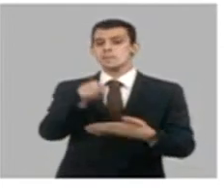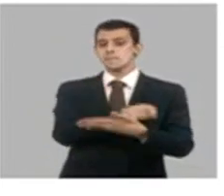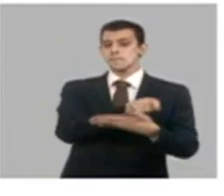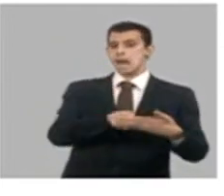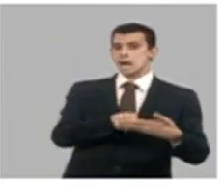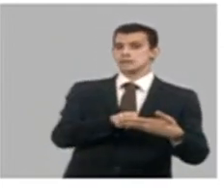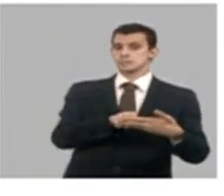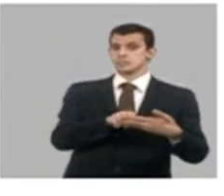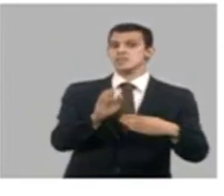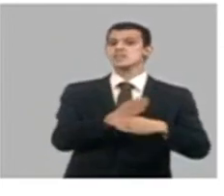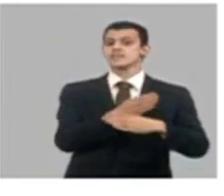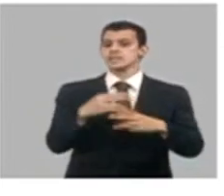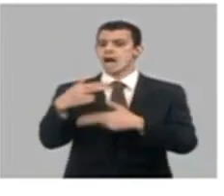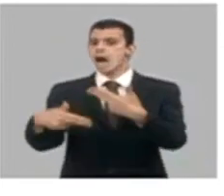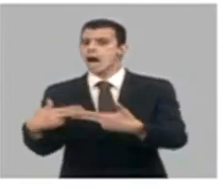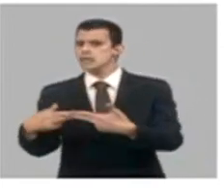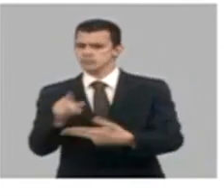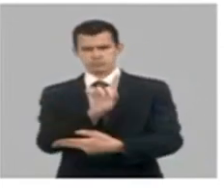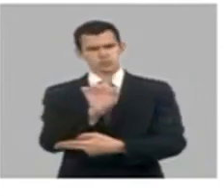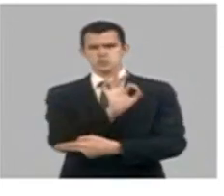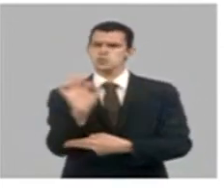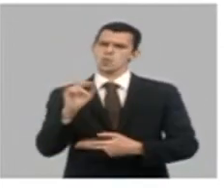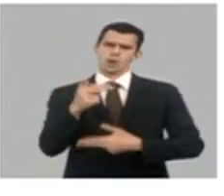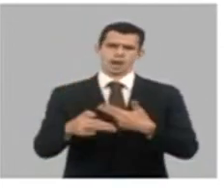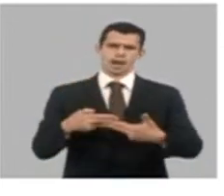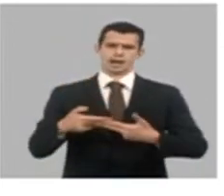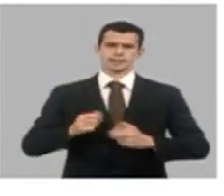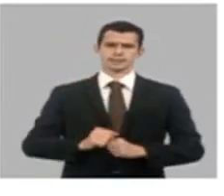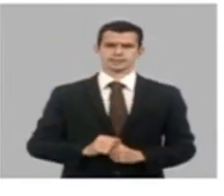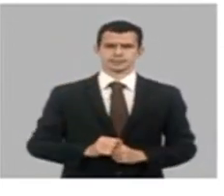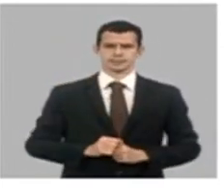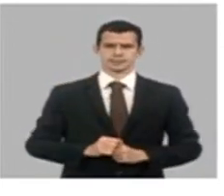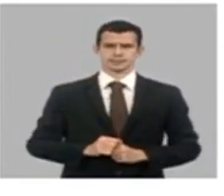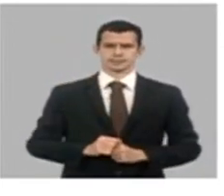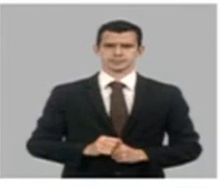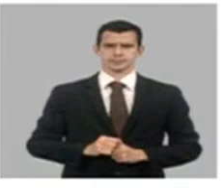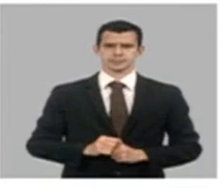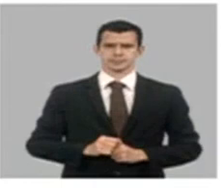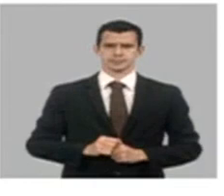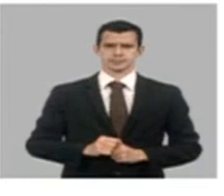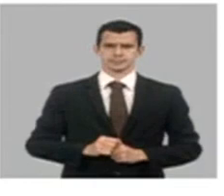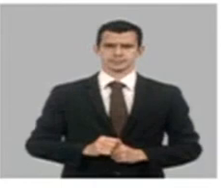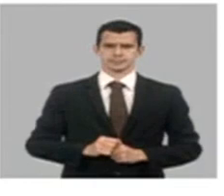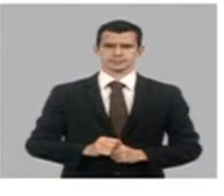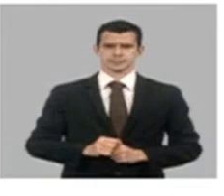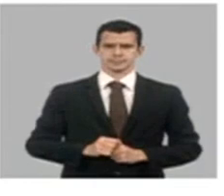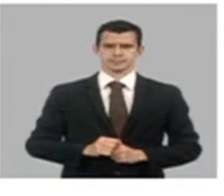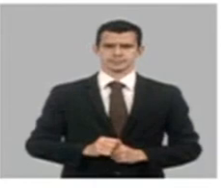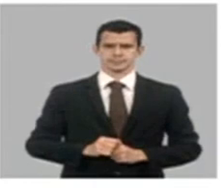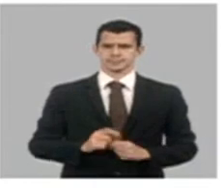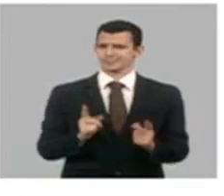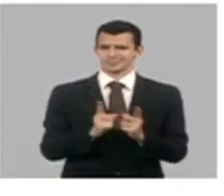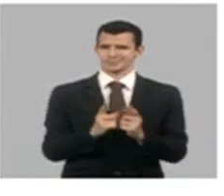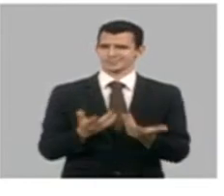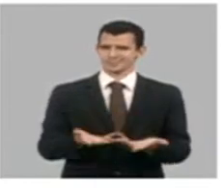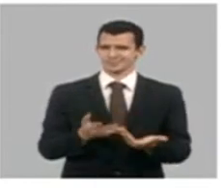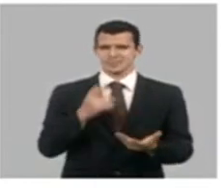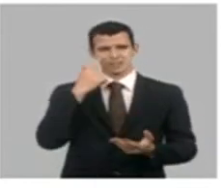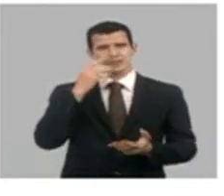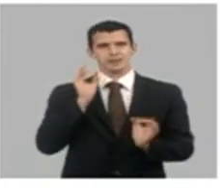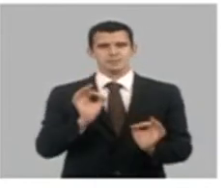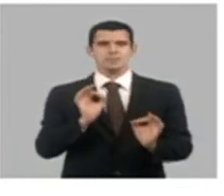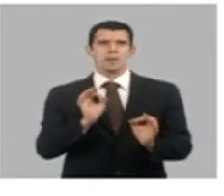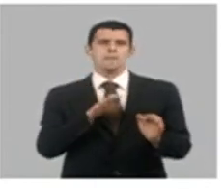esta evaluación desclasifica o sea volvemos a la esencia se trata de